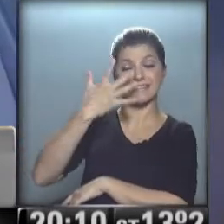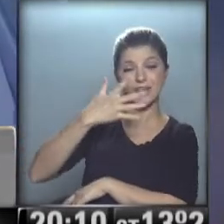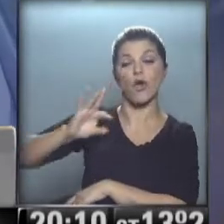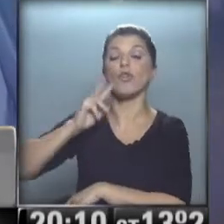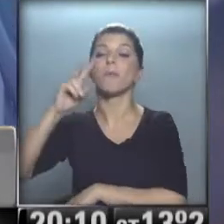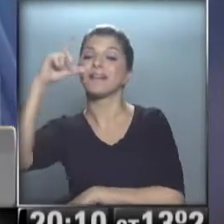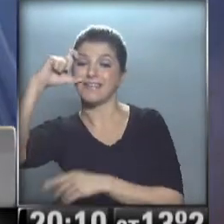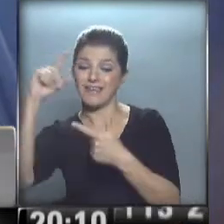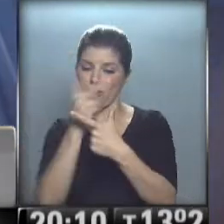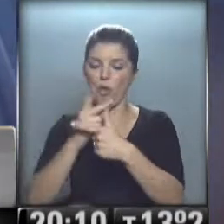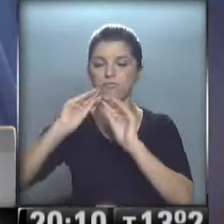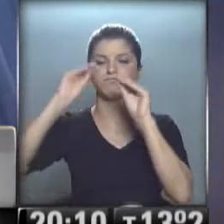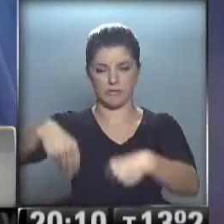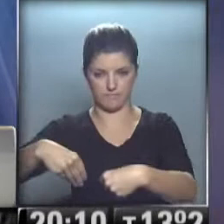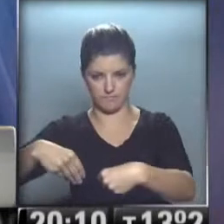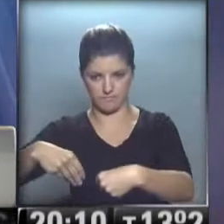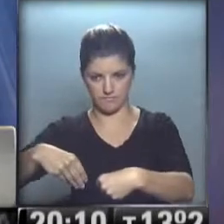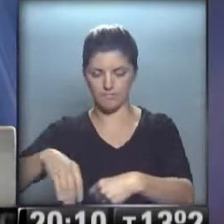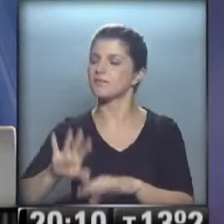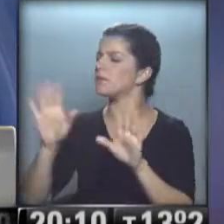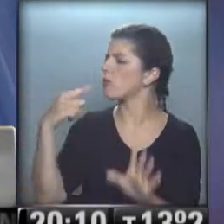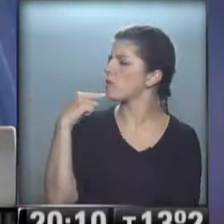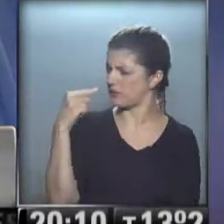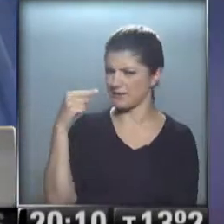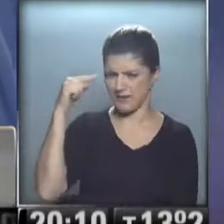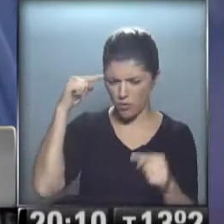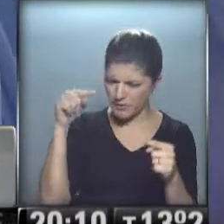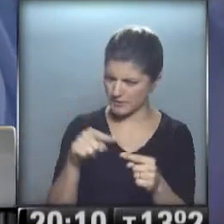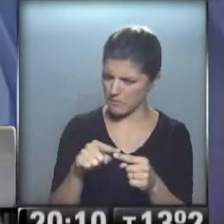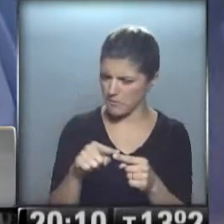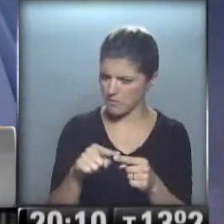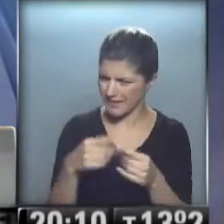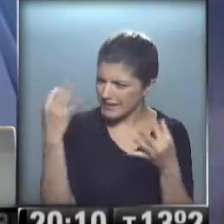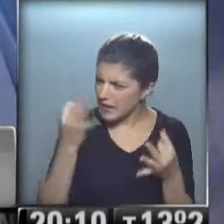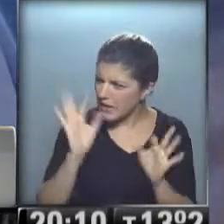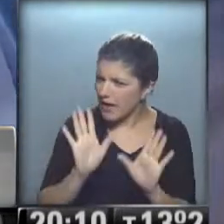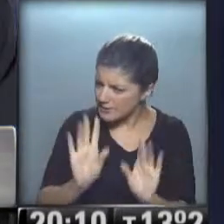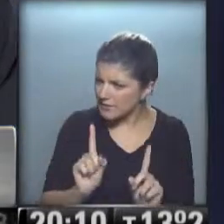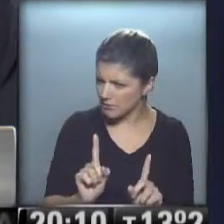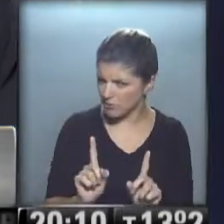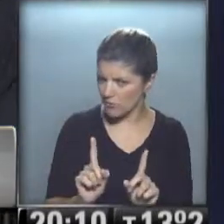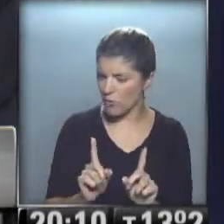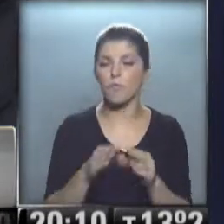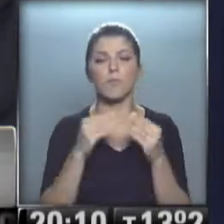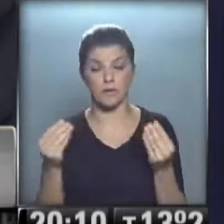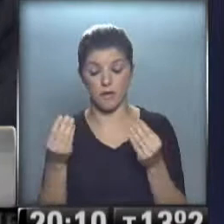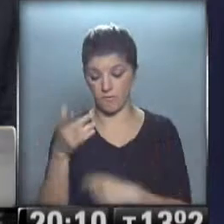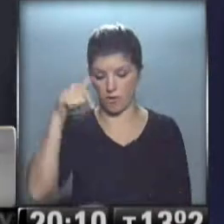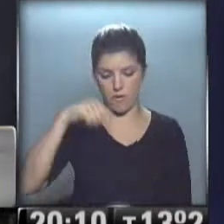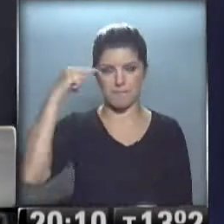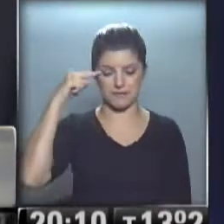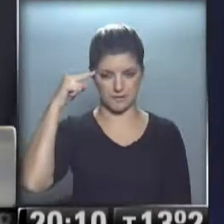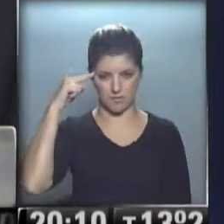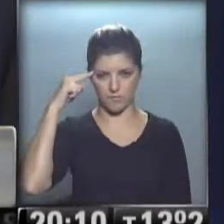2010. Alfredo, déjame preguntarte si es ese el objetivo. Si es ese realmente el objetivo, más allá, porque a esta altura de las cosas se